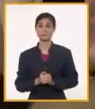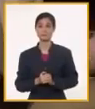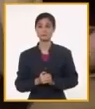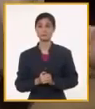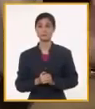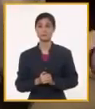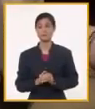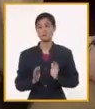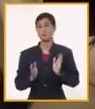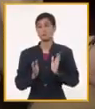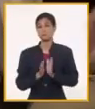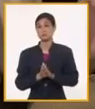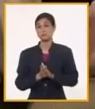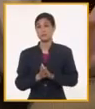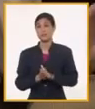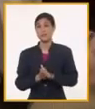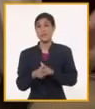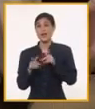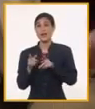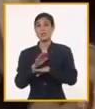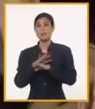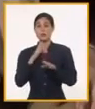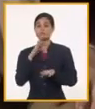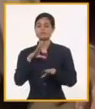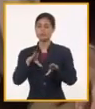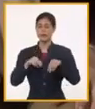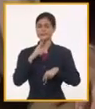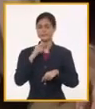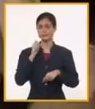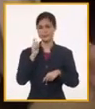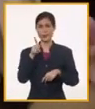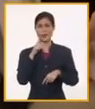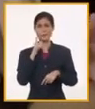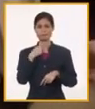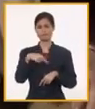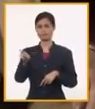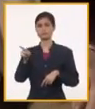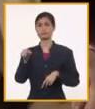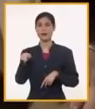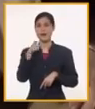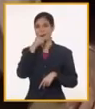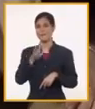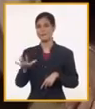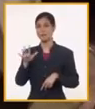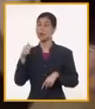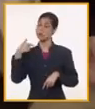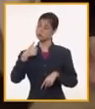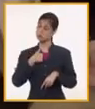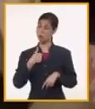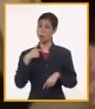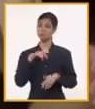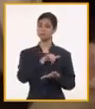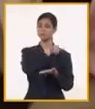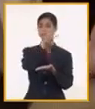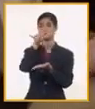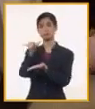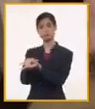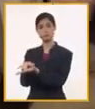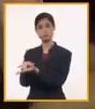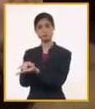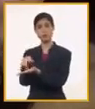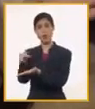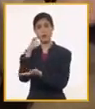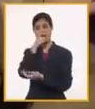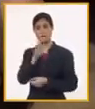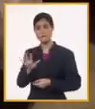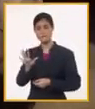Entonces, bueno, yo que para la larga aceptó, dijo, está bien, ve tú. Entonces yo fui y él me dio